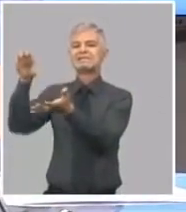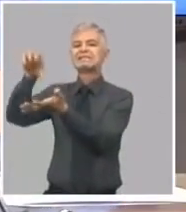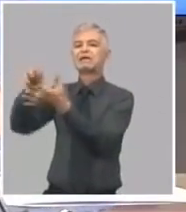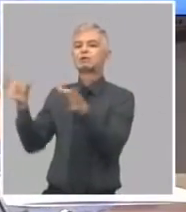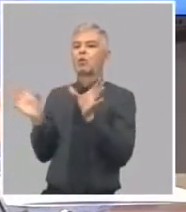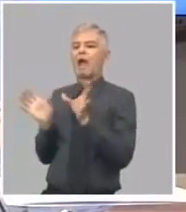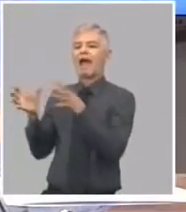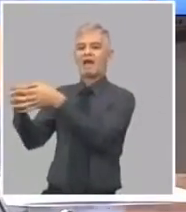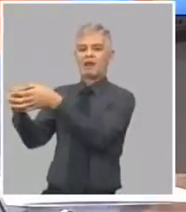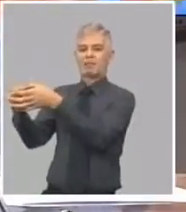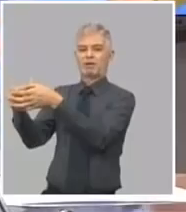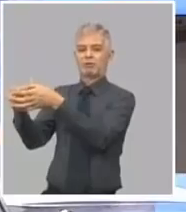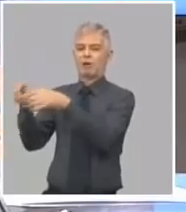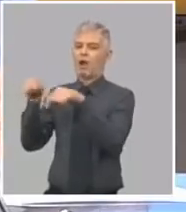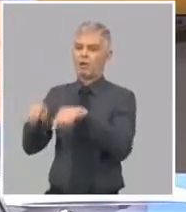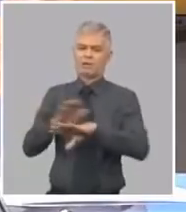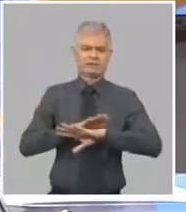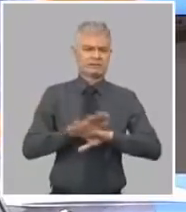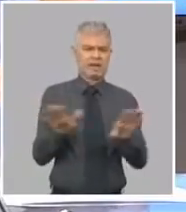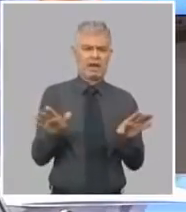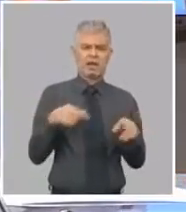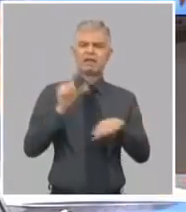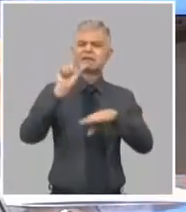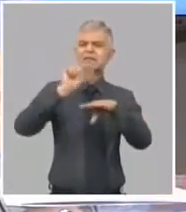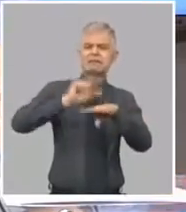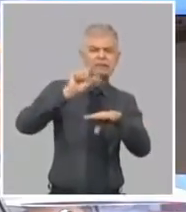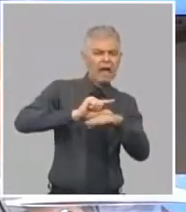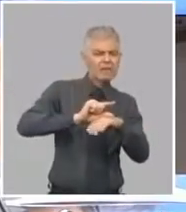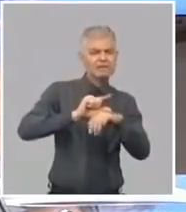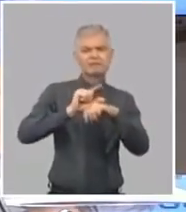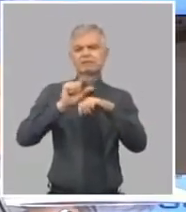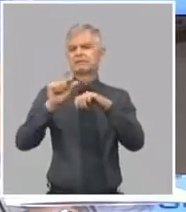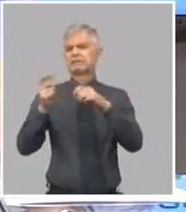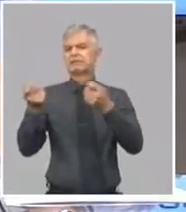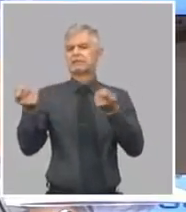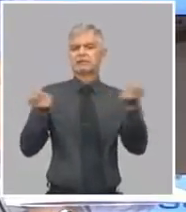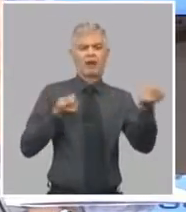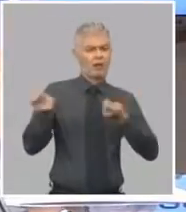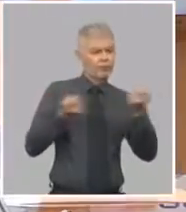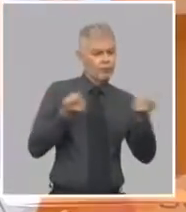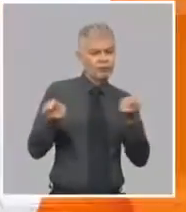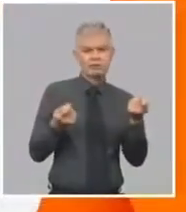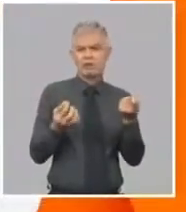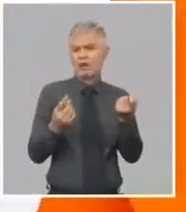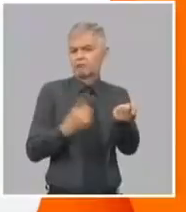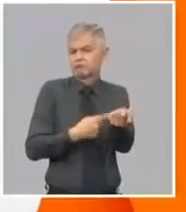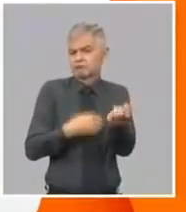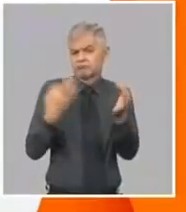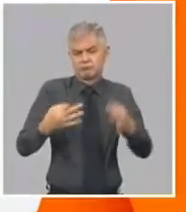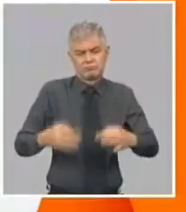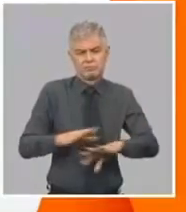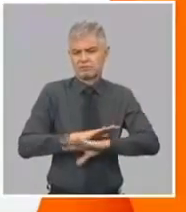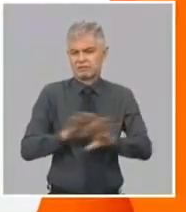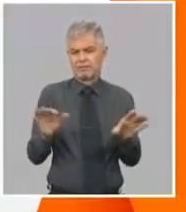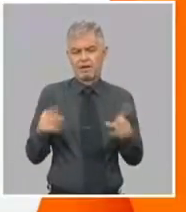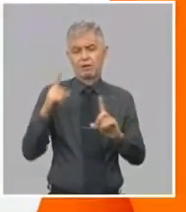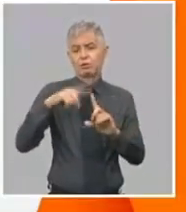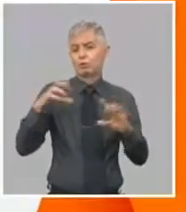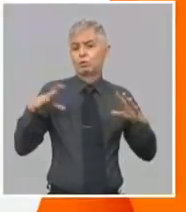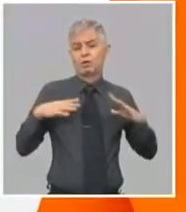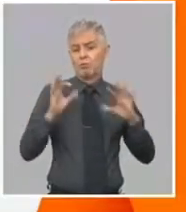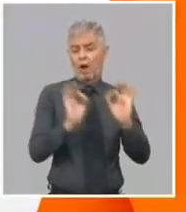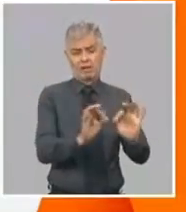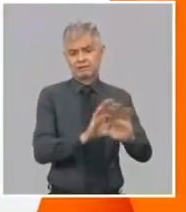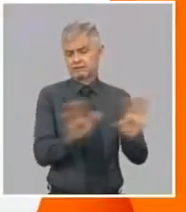partir de este momento se restablecen los servicios de taxi y todos los servicios de transportación habituales de los cuales se nutre el turismo.